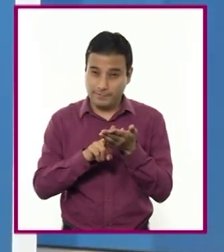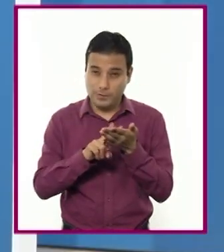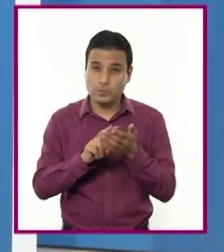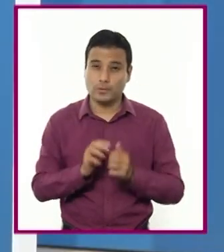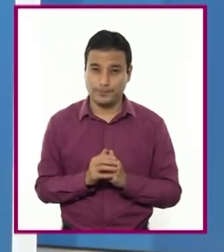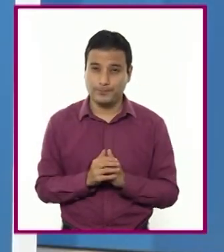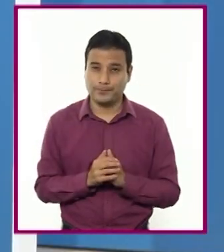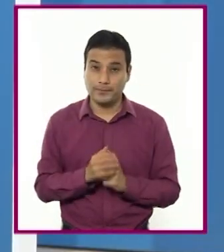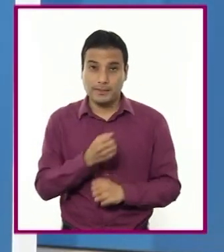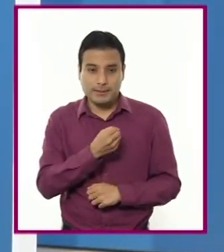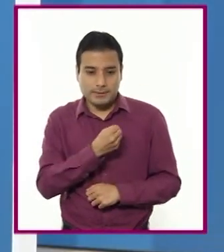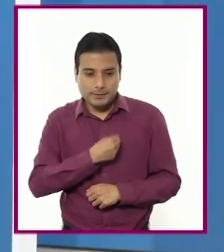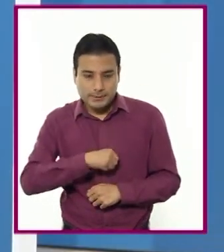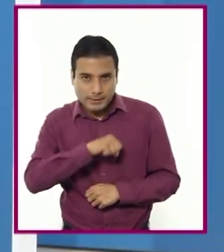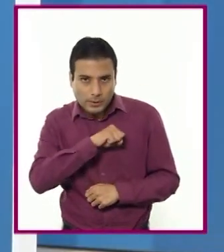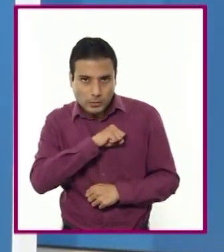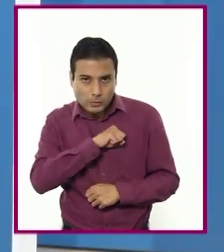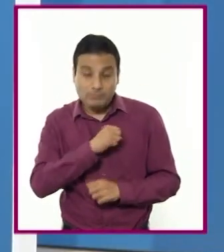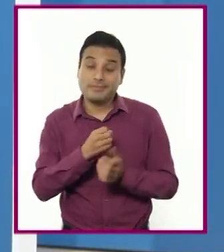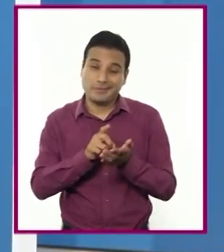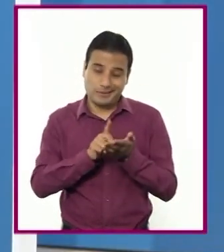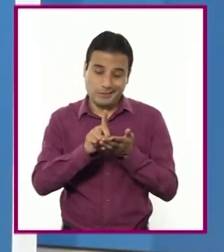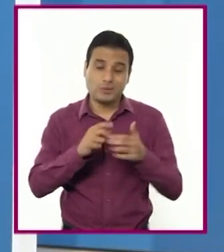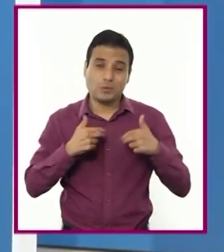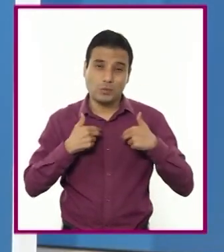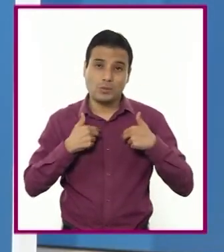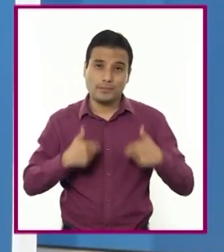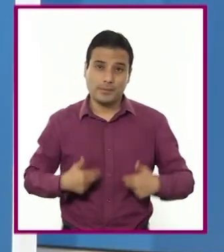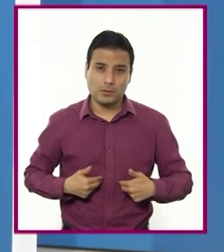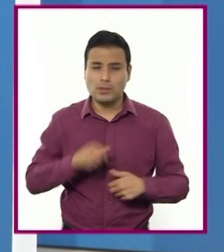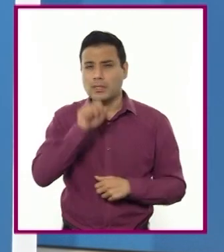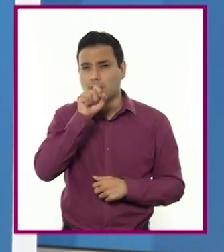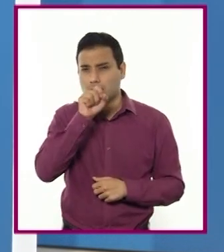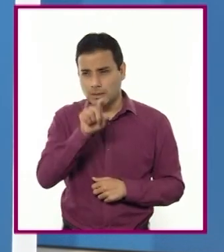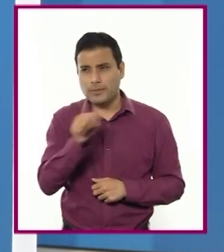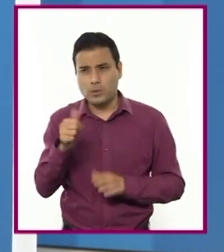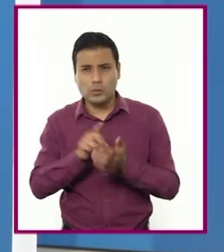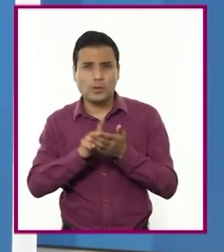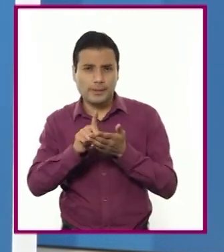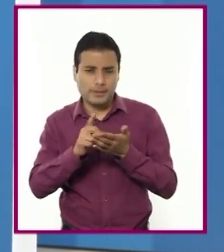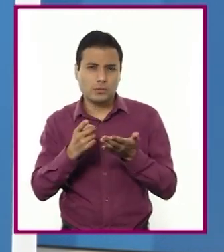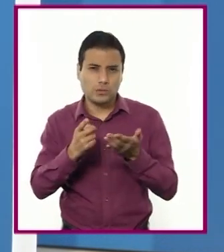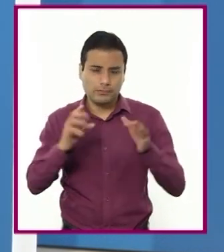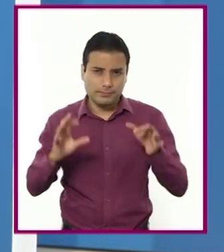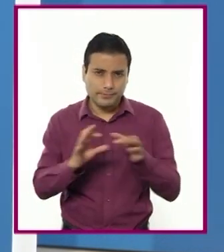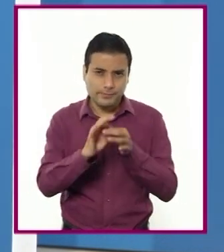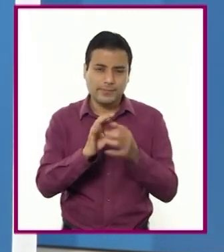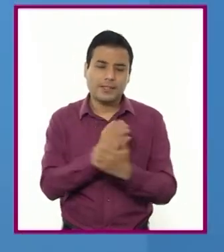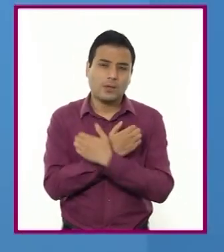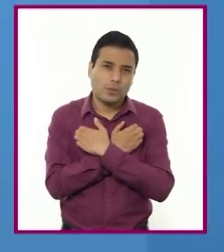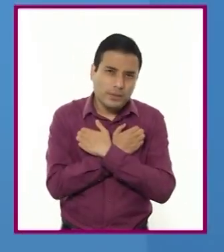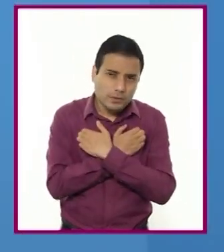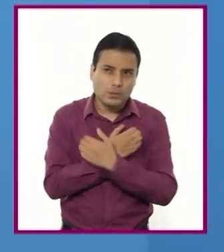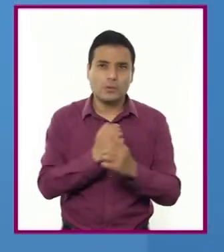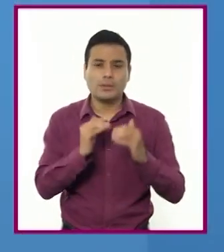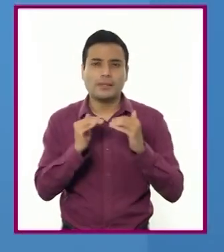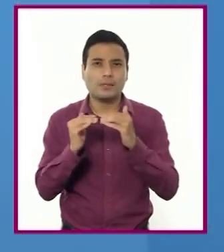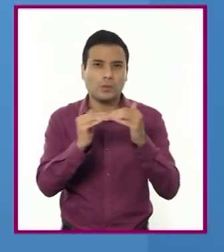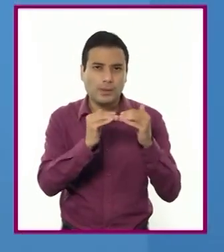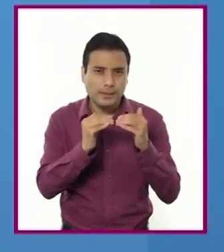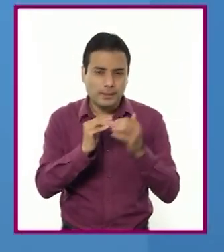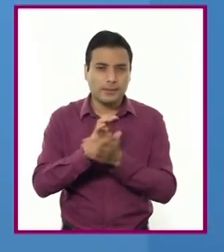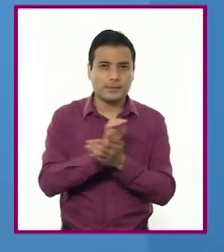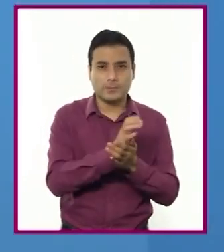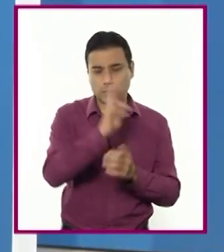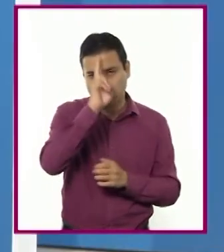La salud, derecho humano, está vinculado a otros derechos como la educación, la igualdad, la no discriminación, entre